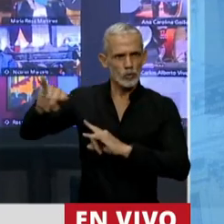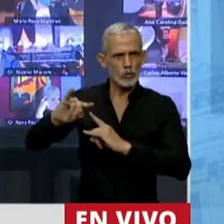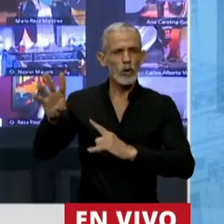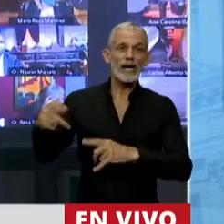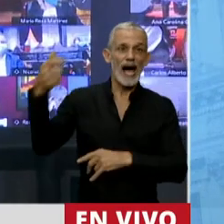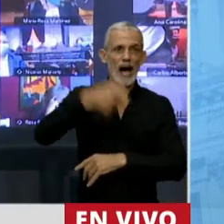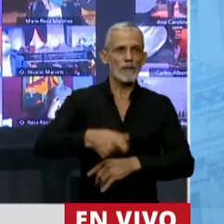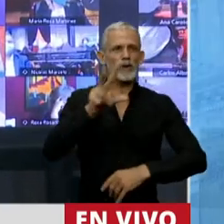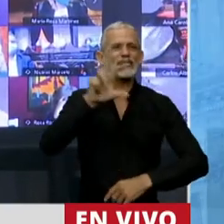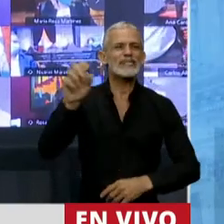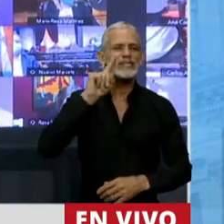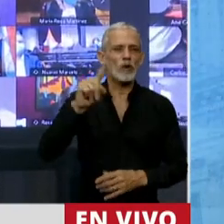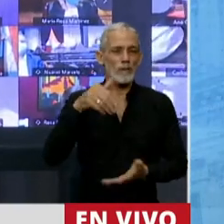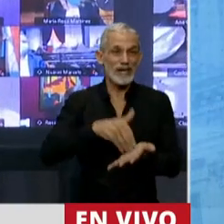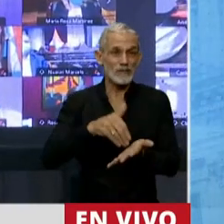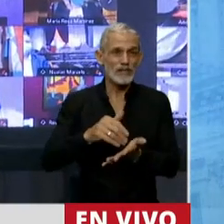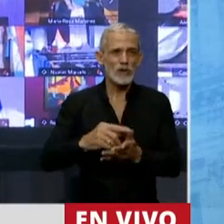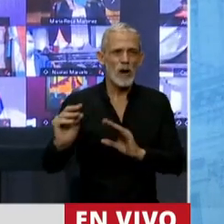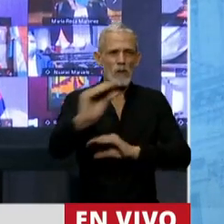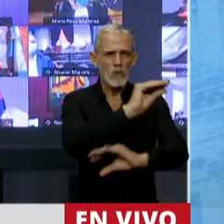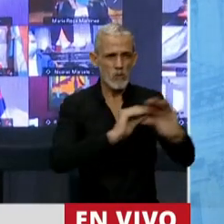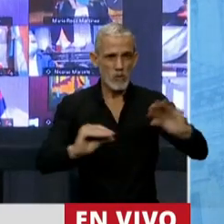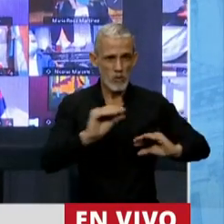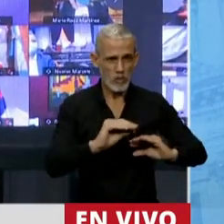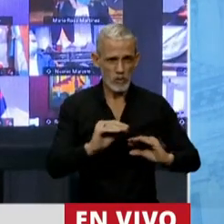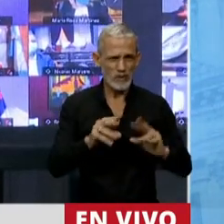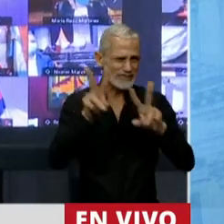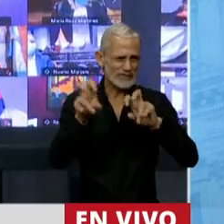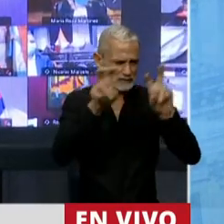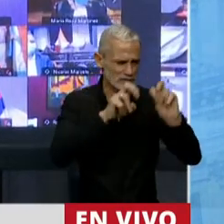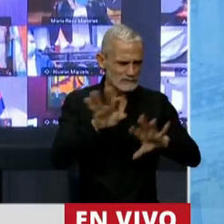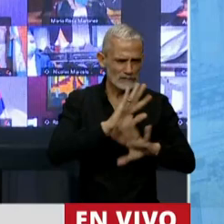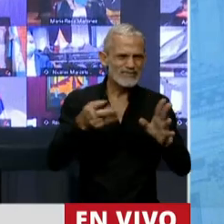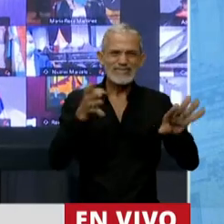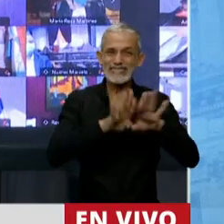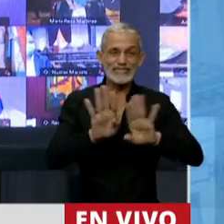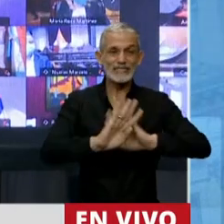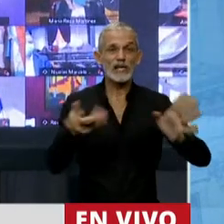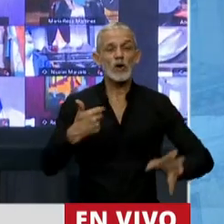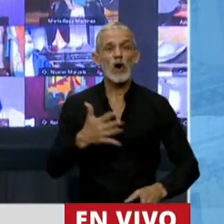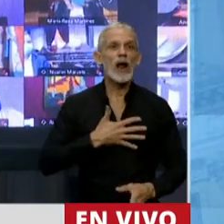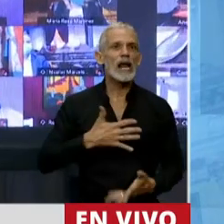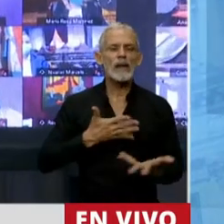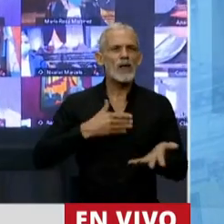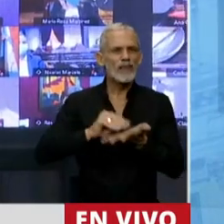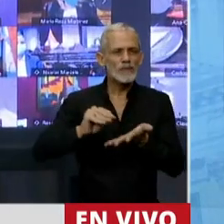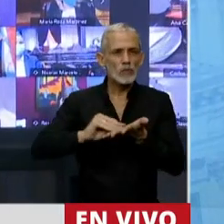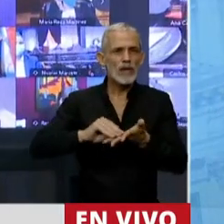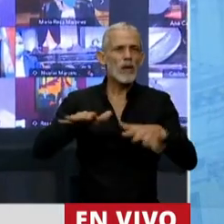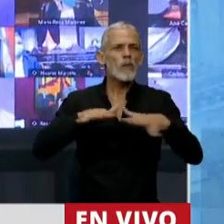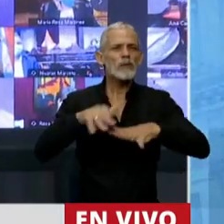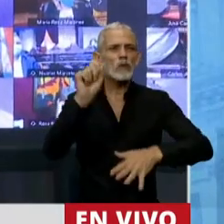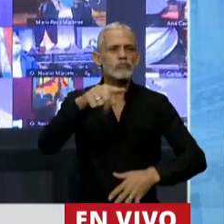y aporten 300.000 millones para atender distintas medidas. Párrafo aparte, y cierro con esto, lamento que la diputada del Movimiento